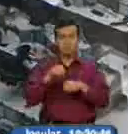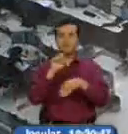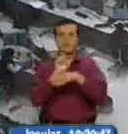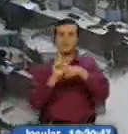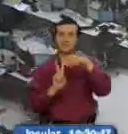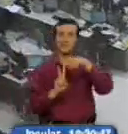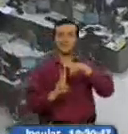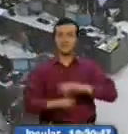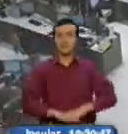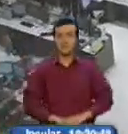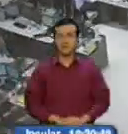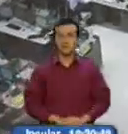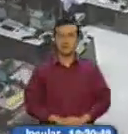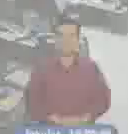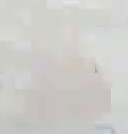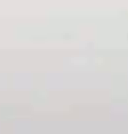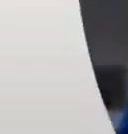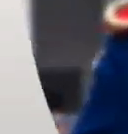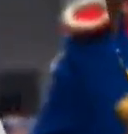Córdoba, Ecuador TV.